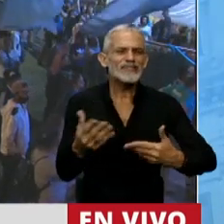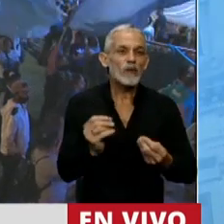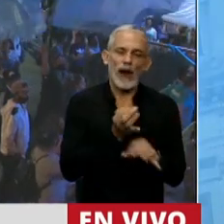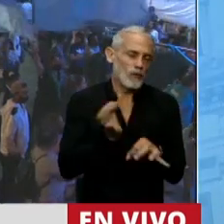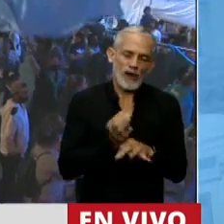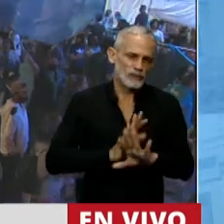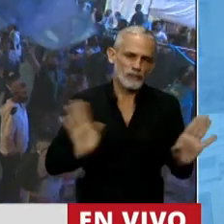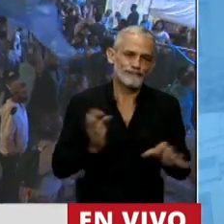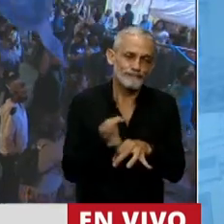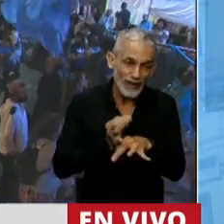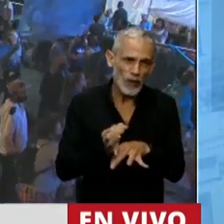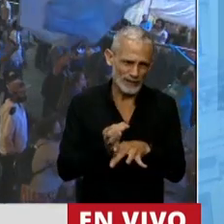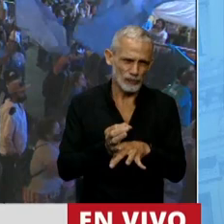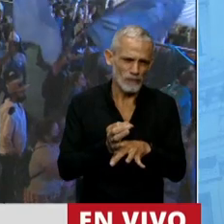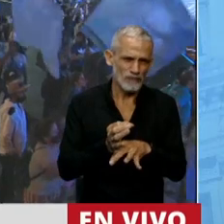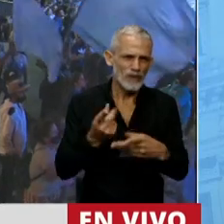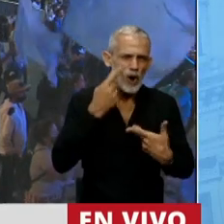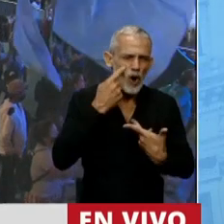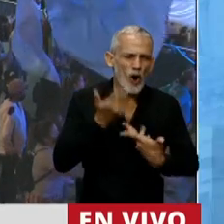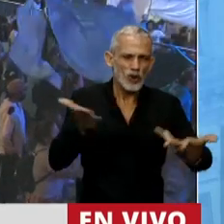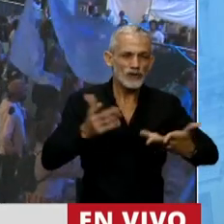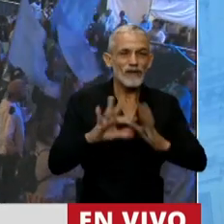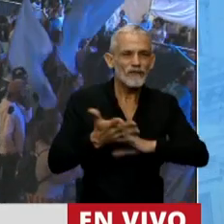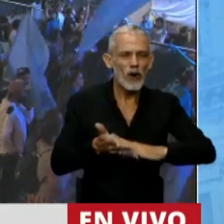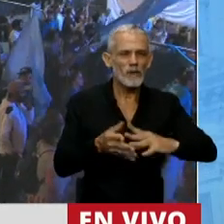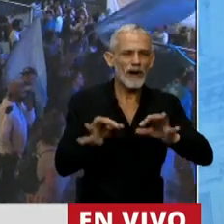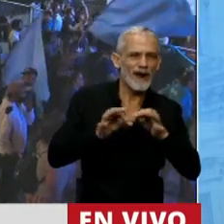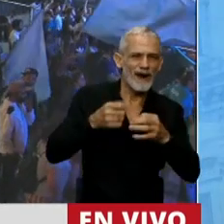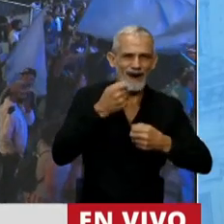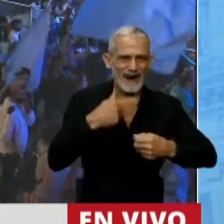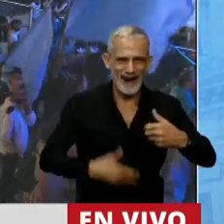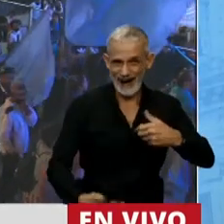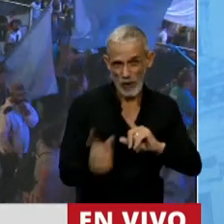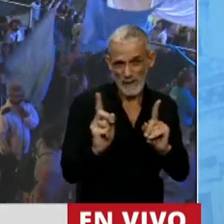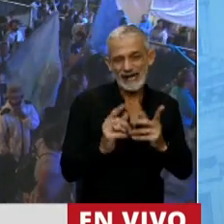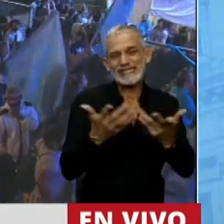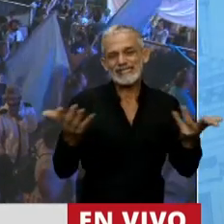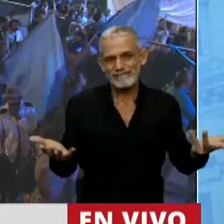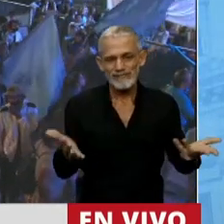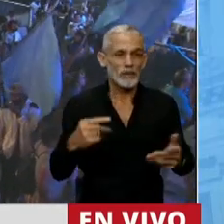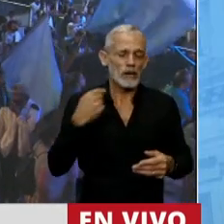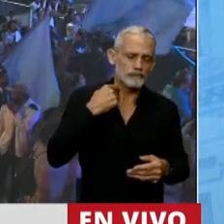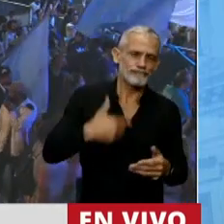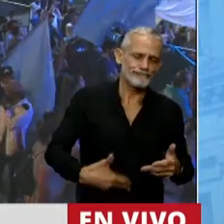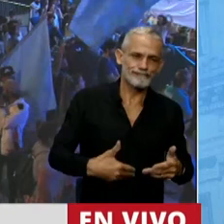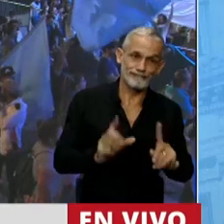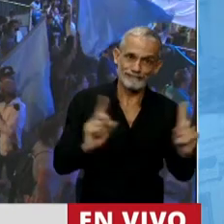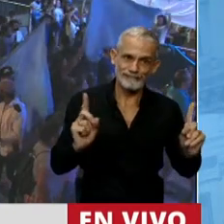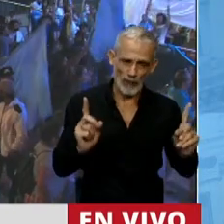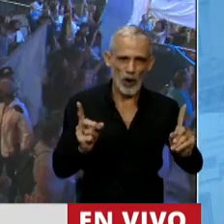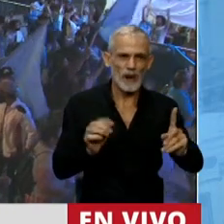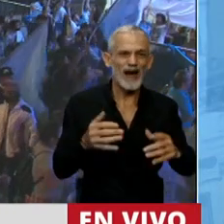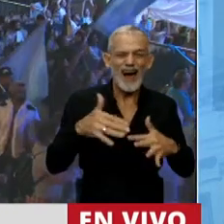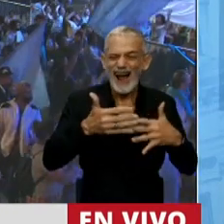educación, en hacer conocer los métodos anticonceptivos, para evitar justamente que se llegue a